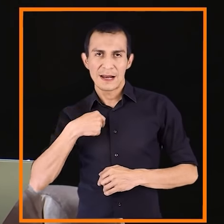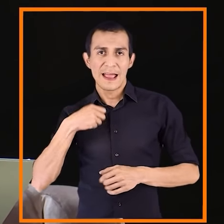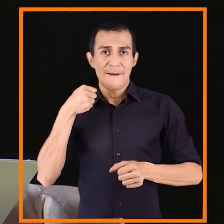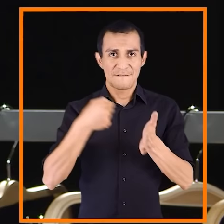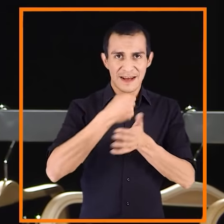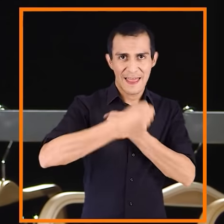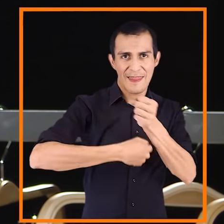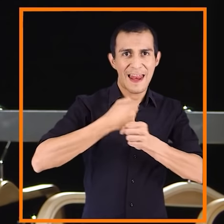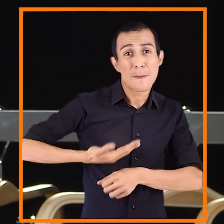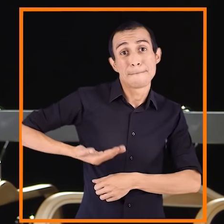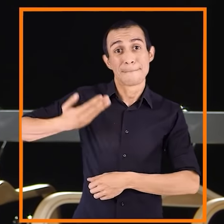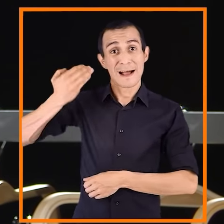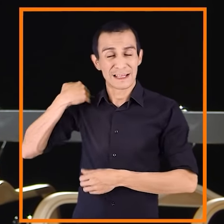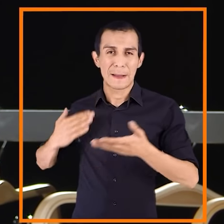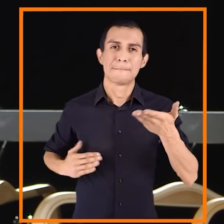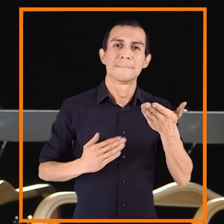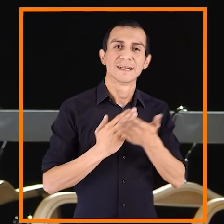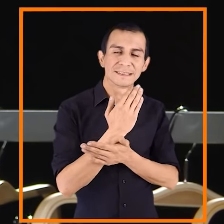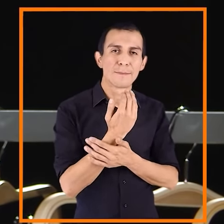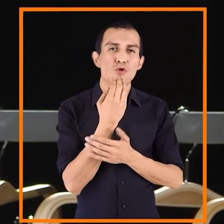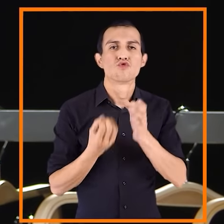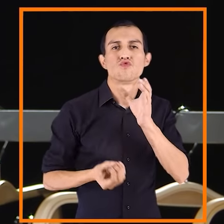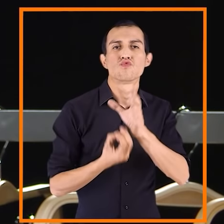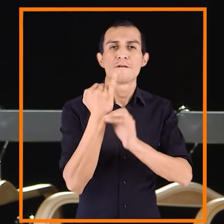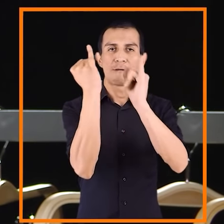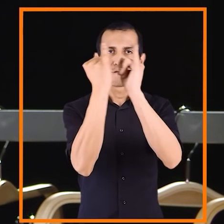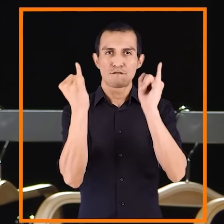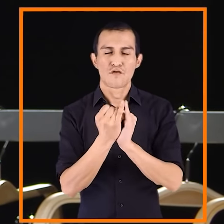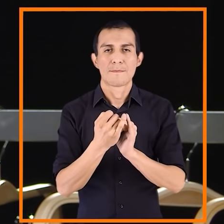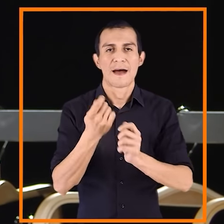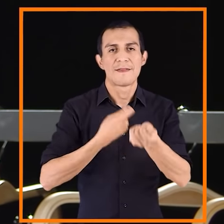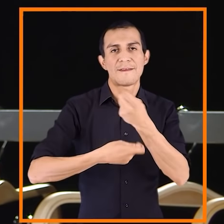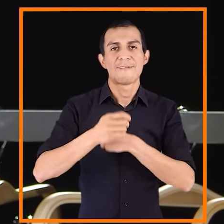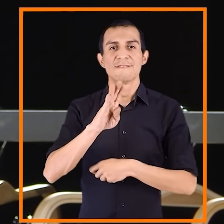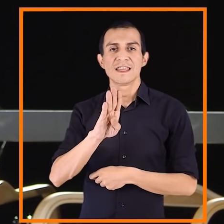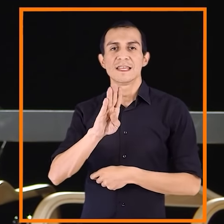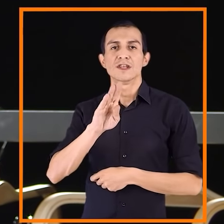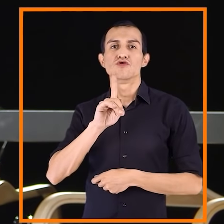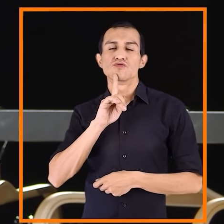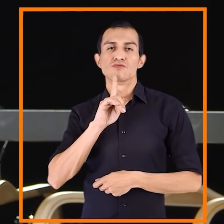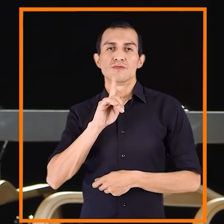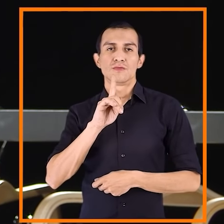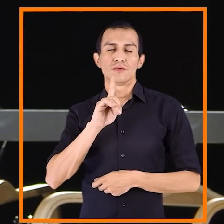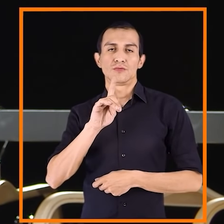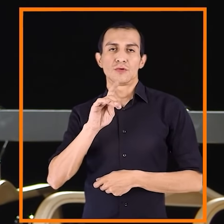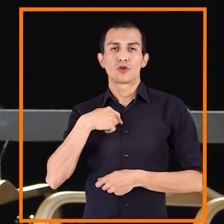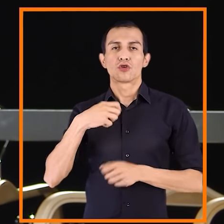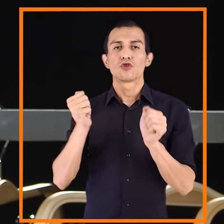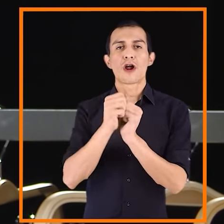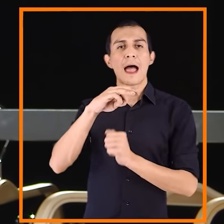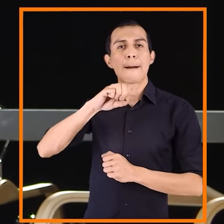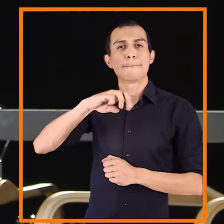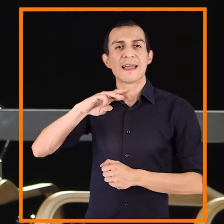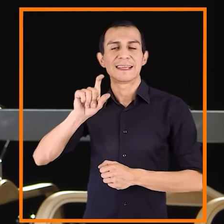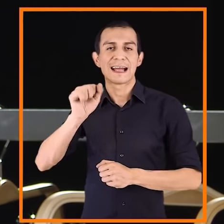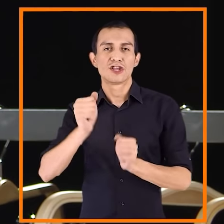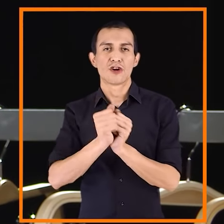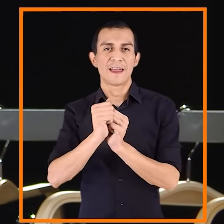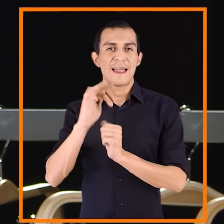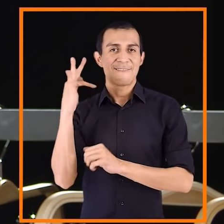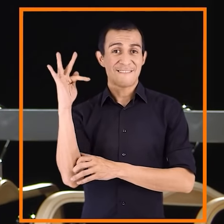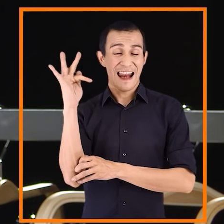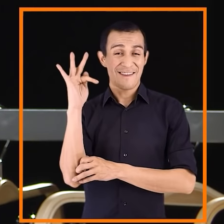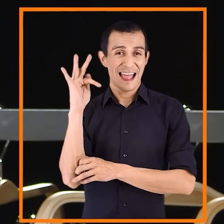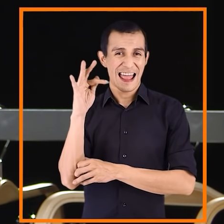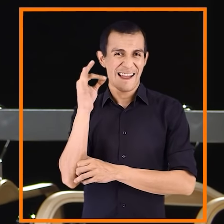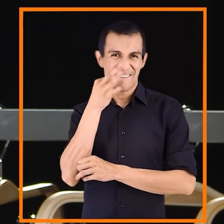Y a fines del año pasado empezamos a incursionar en un nuevo modelo de ingresos que es B2B, con Americanino de Falabella, en donde